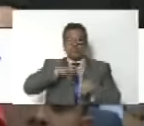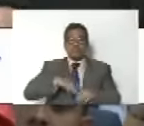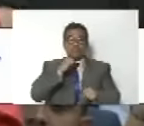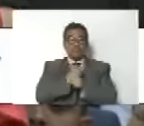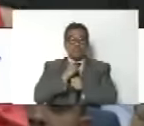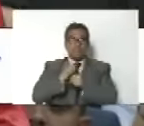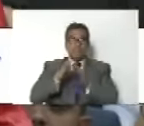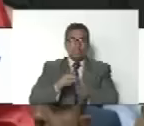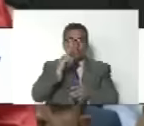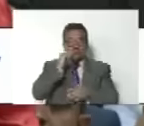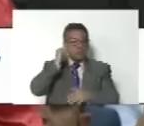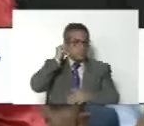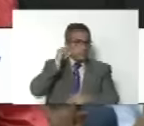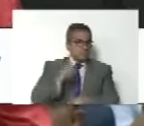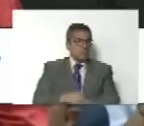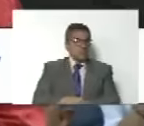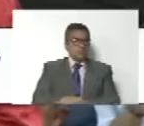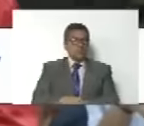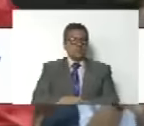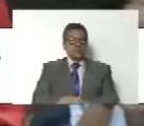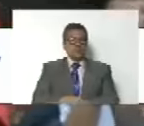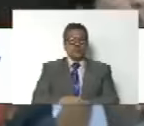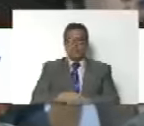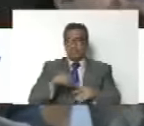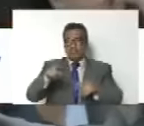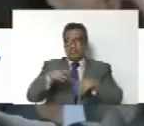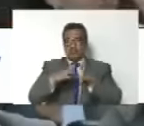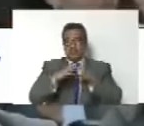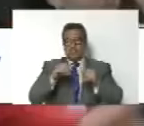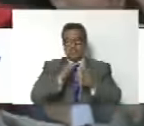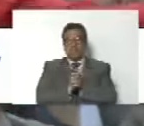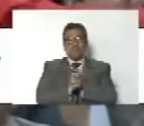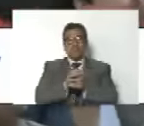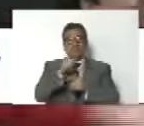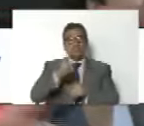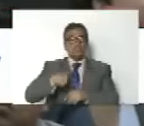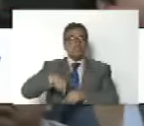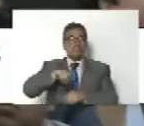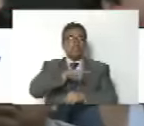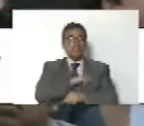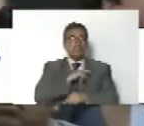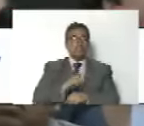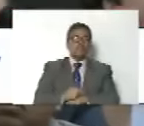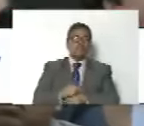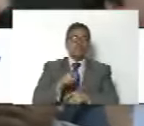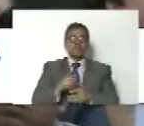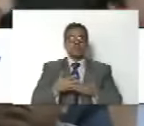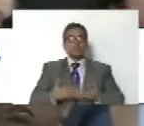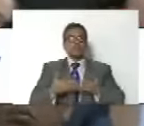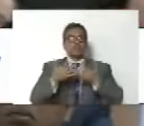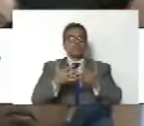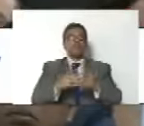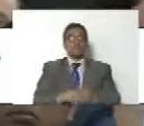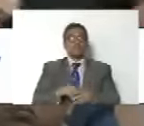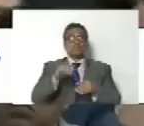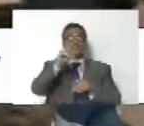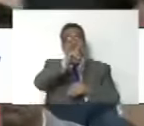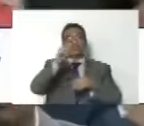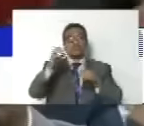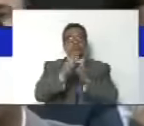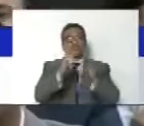trabajadores y trabajadoras. De manera tal, compatriotas, que es para nosotros el 30 de abril